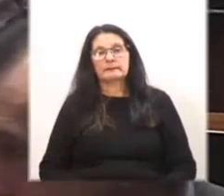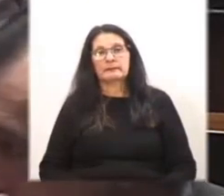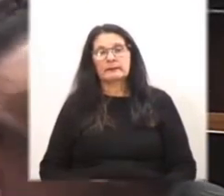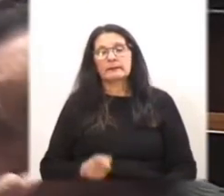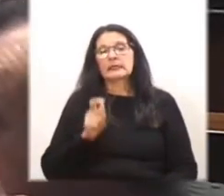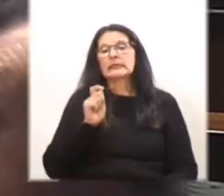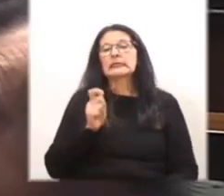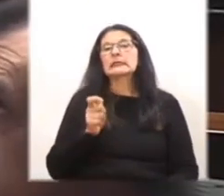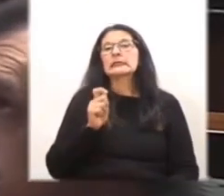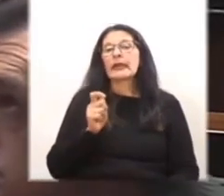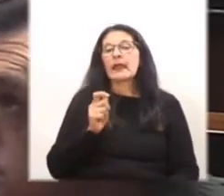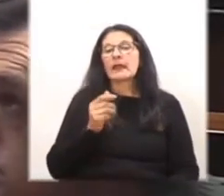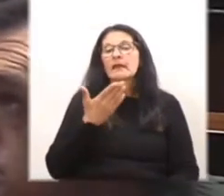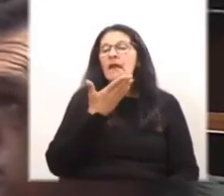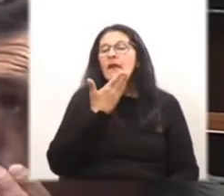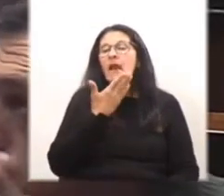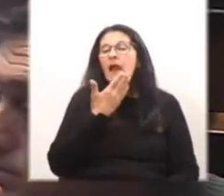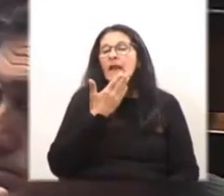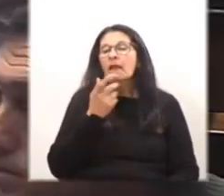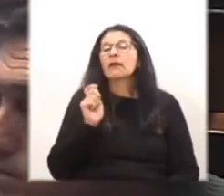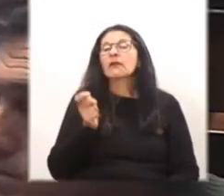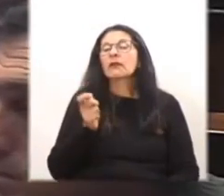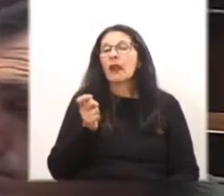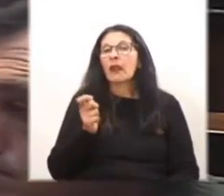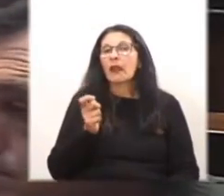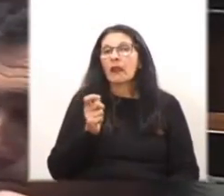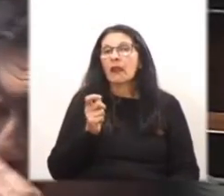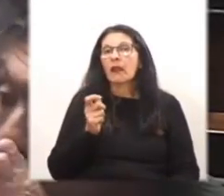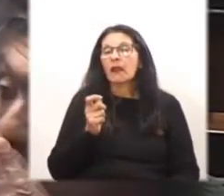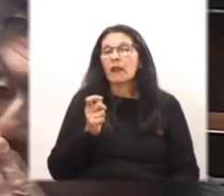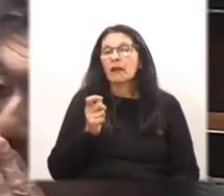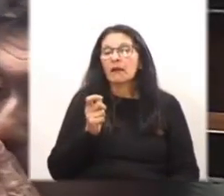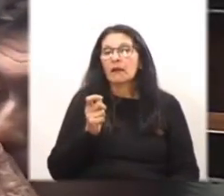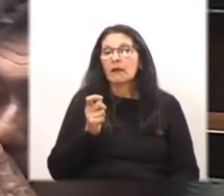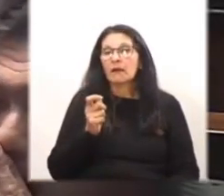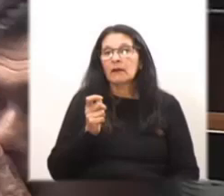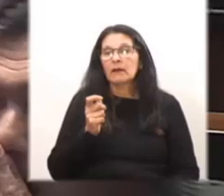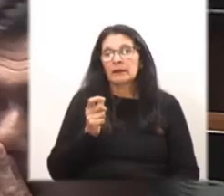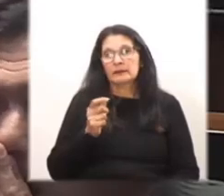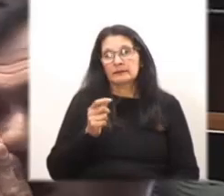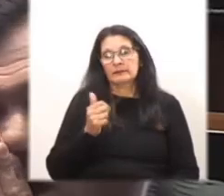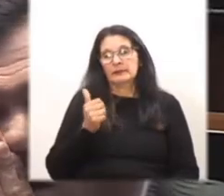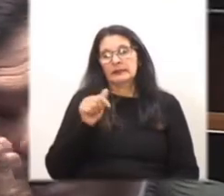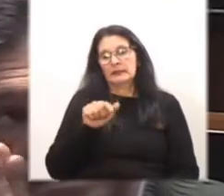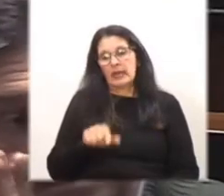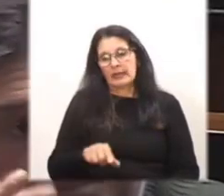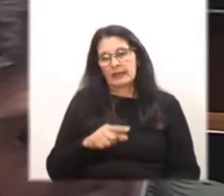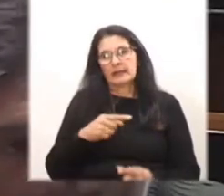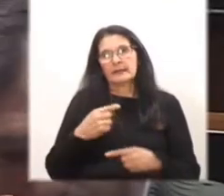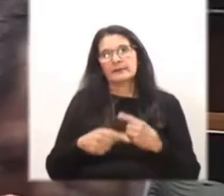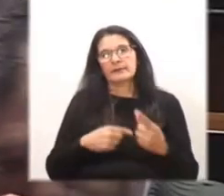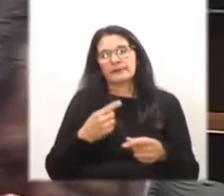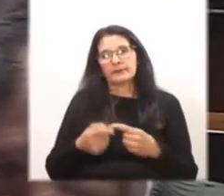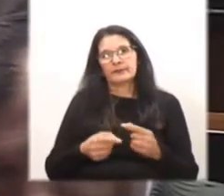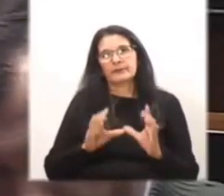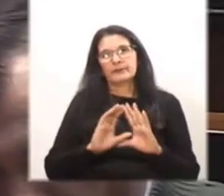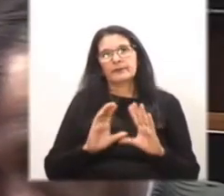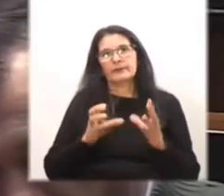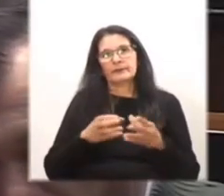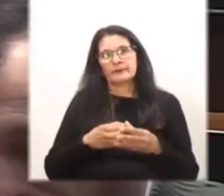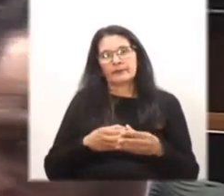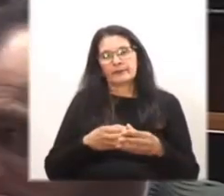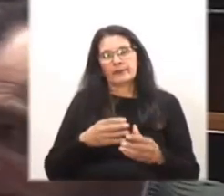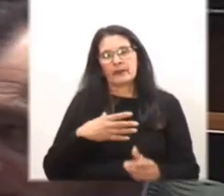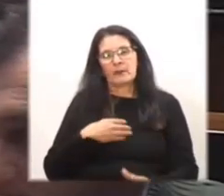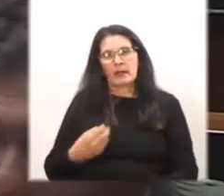¿quién saca la cara?, se preguntaba Gandini. Y ahí seguía con la autocrítica del Partido Nacional.